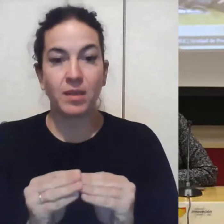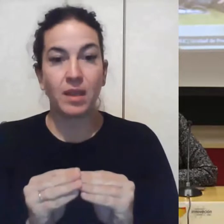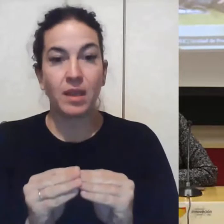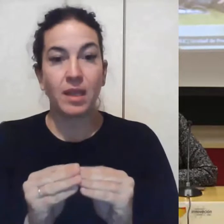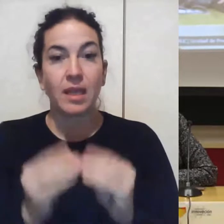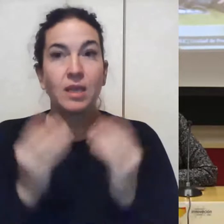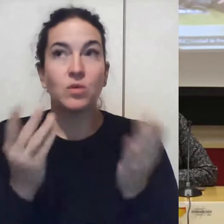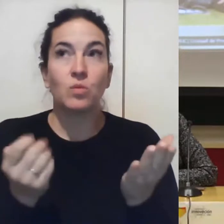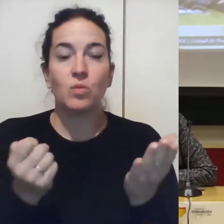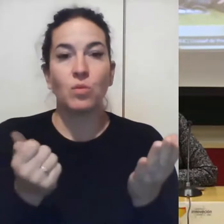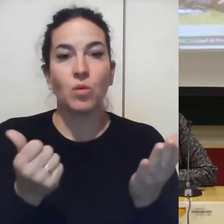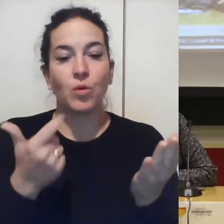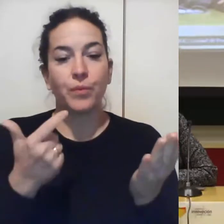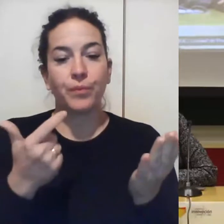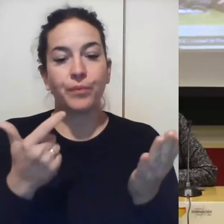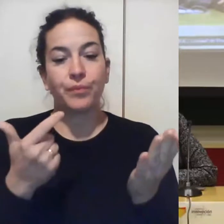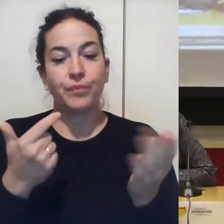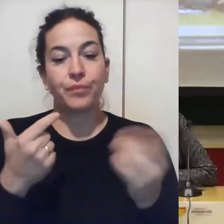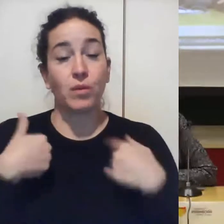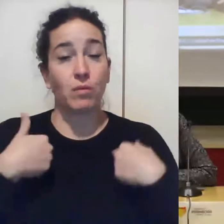de poner el cuerpo en